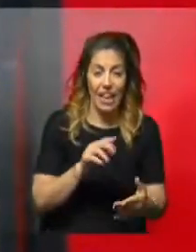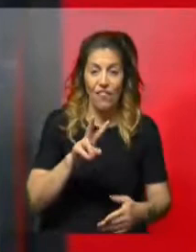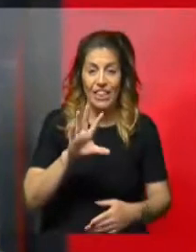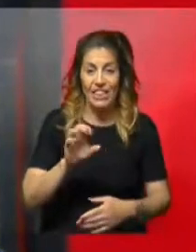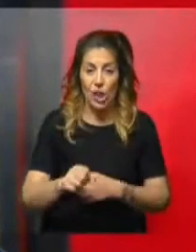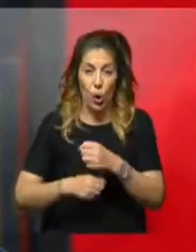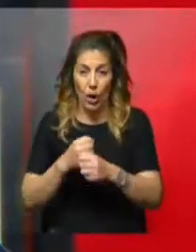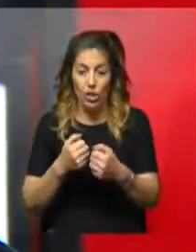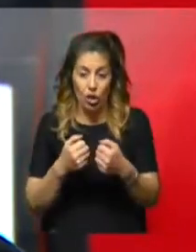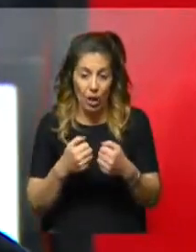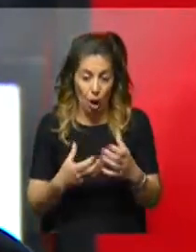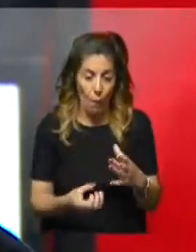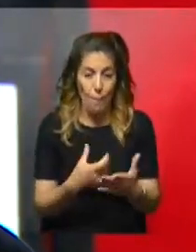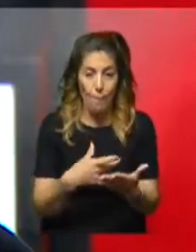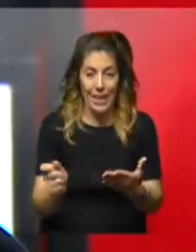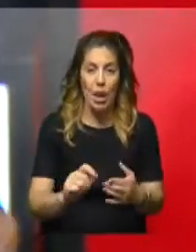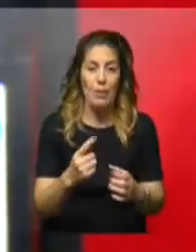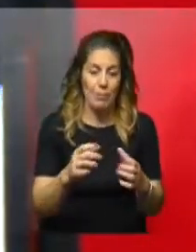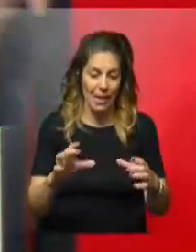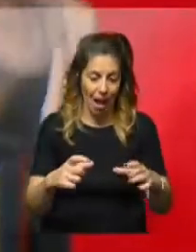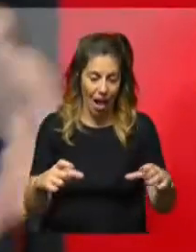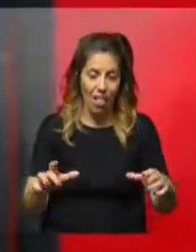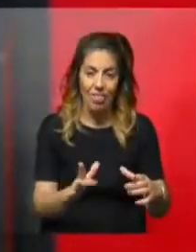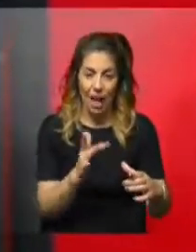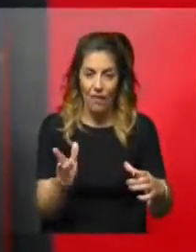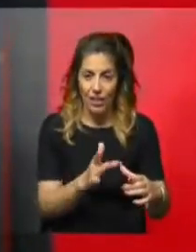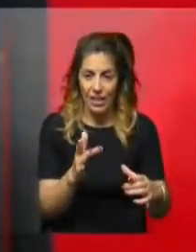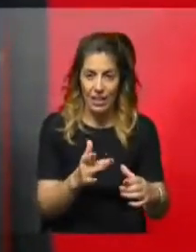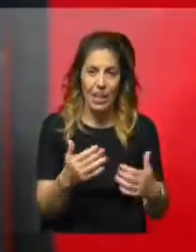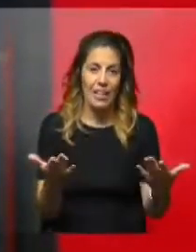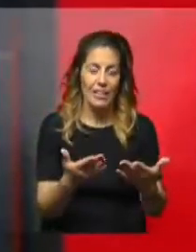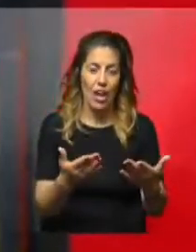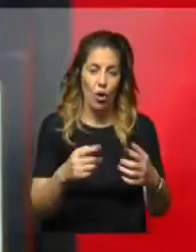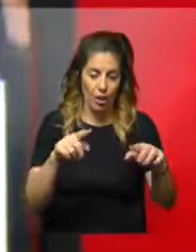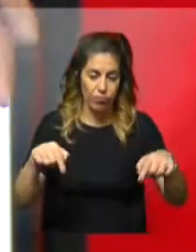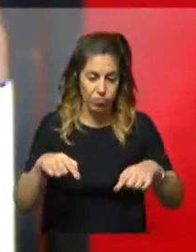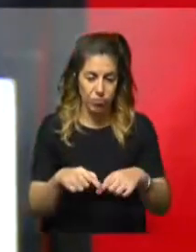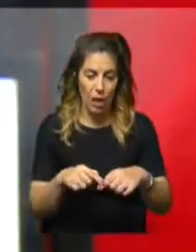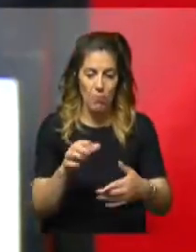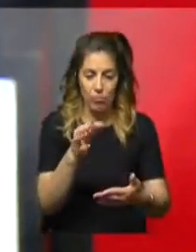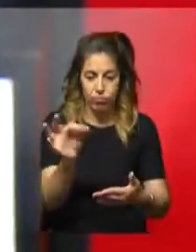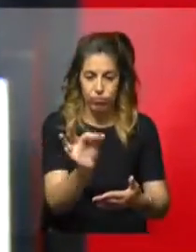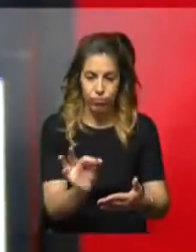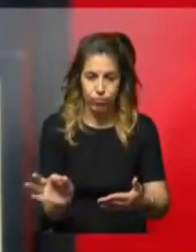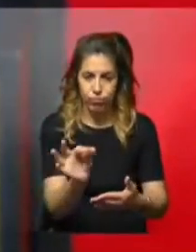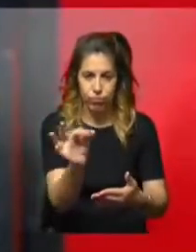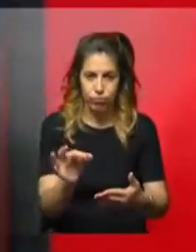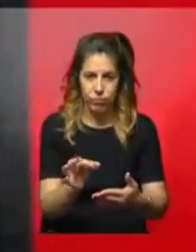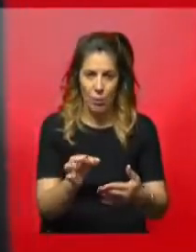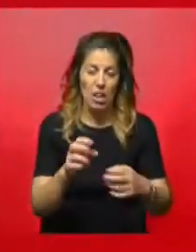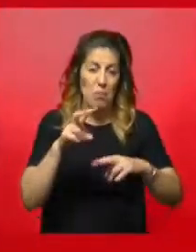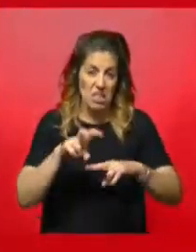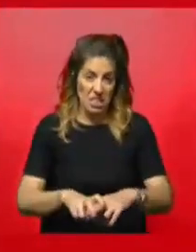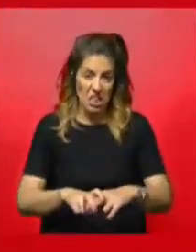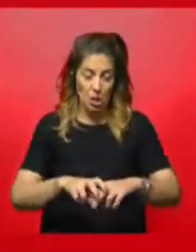me compré mi primera tableta wacom y después pasé seguir por las wacon y ya estoy con el iPad enamorado del iPad Porque con el iPad me siento en el